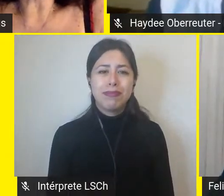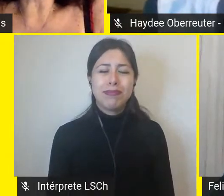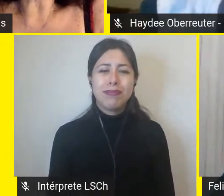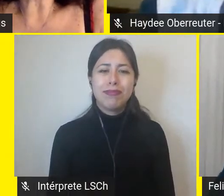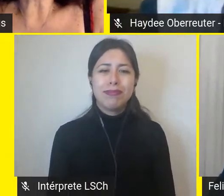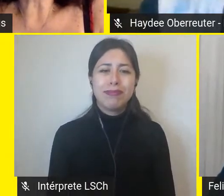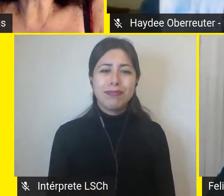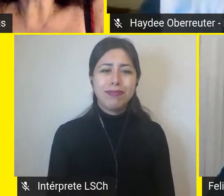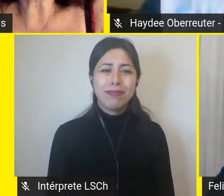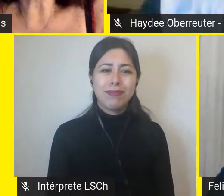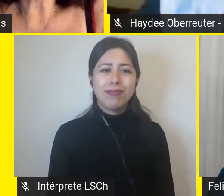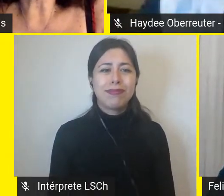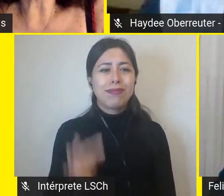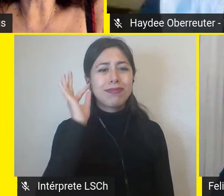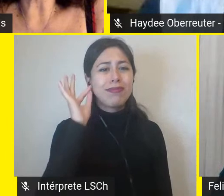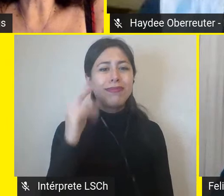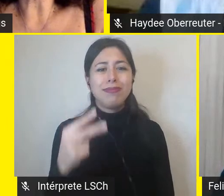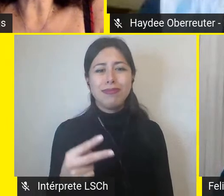Aide.